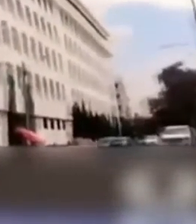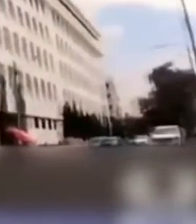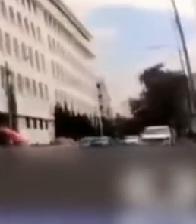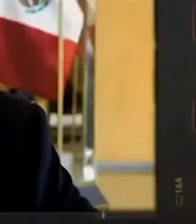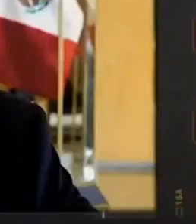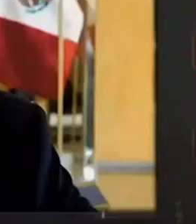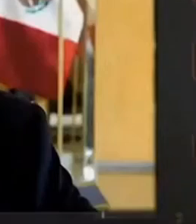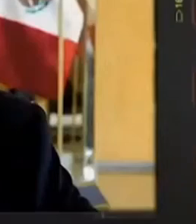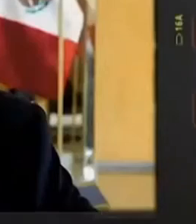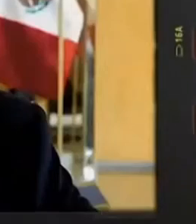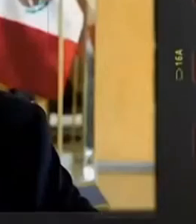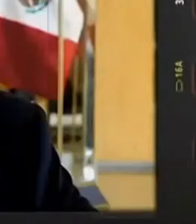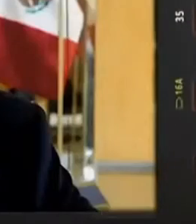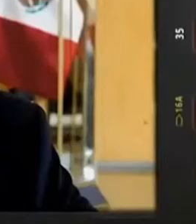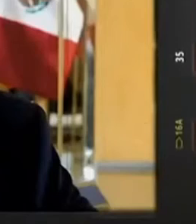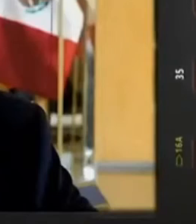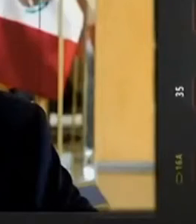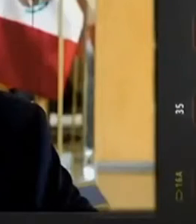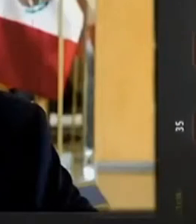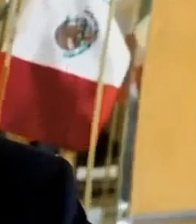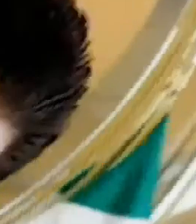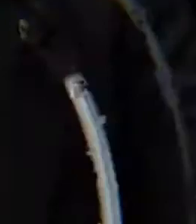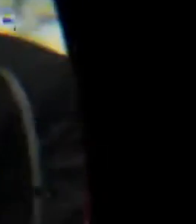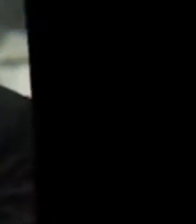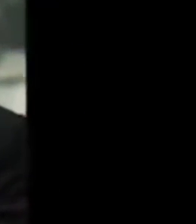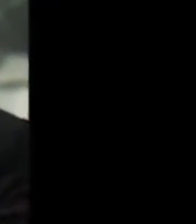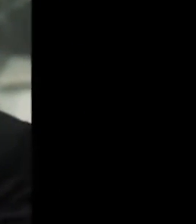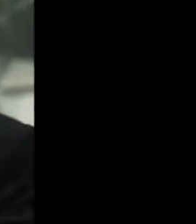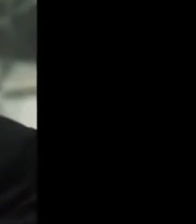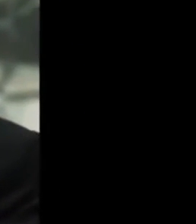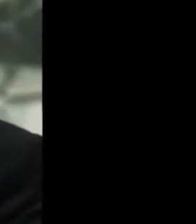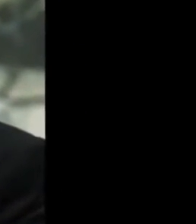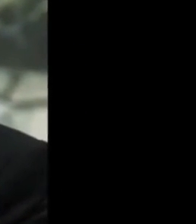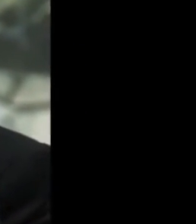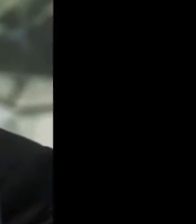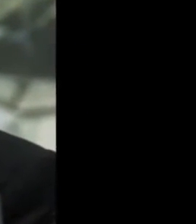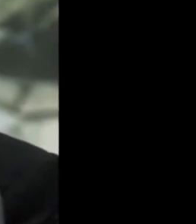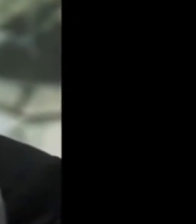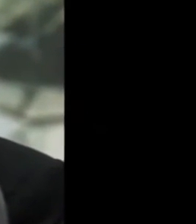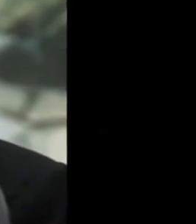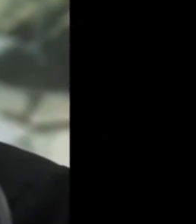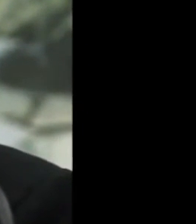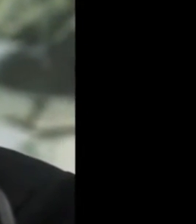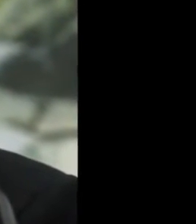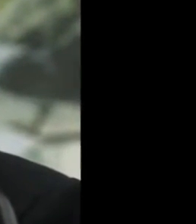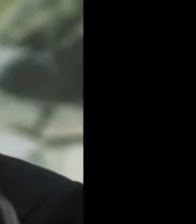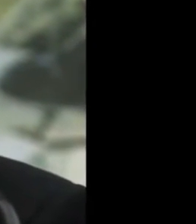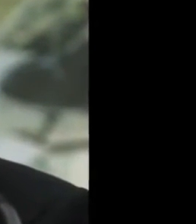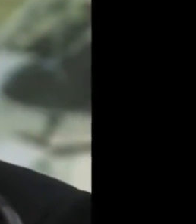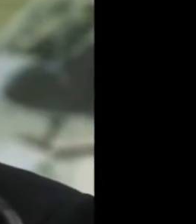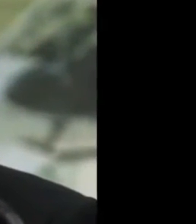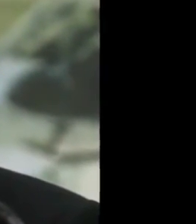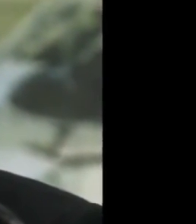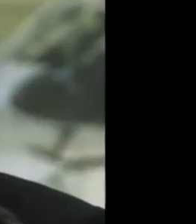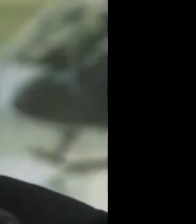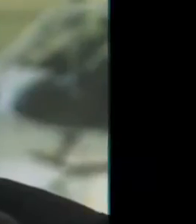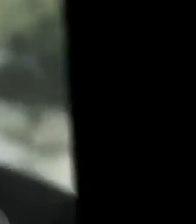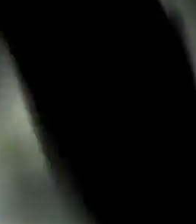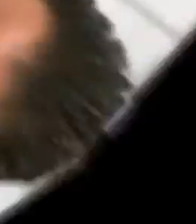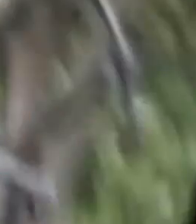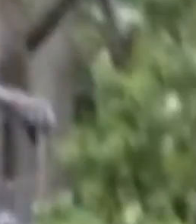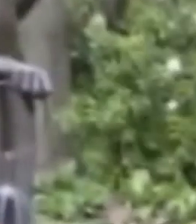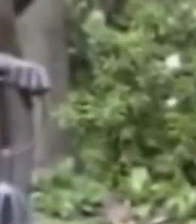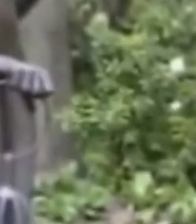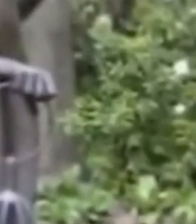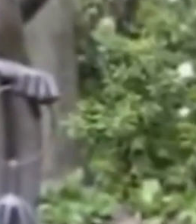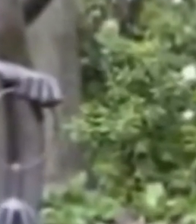búnker. Mientras Sandoval y su sobrino sostenían la junta, Cárdenas Palomino aprovechó para comentarle que estaba apoyando al lado equivocado, refiriéndose